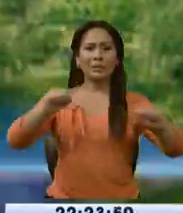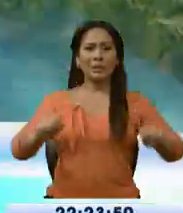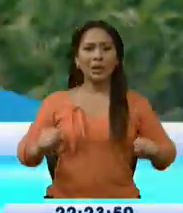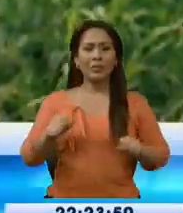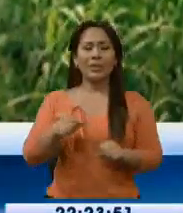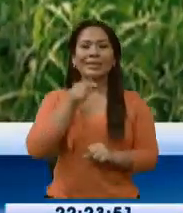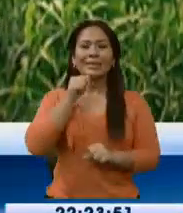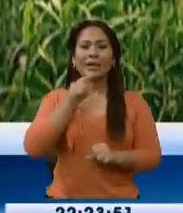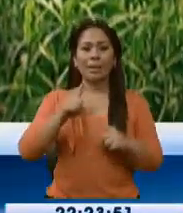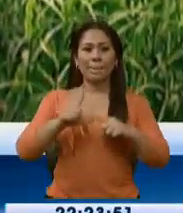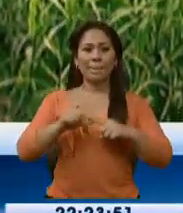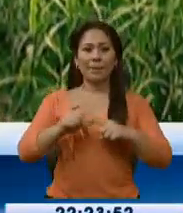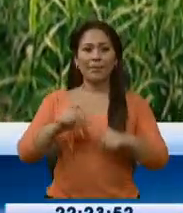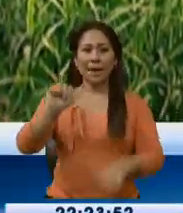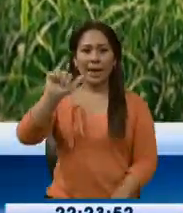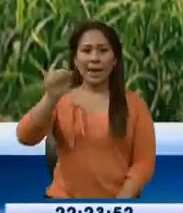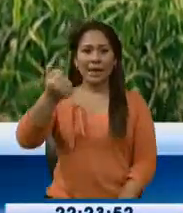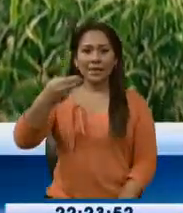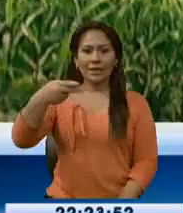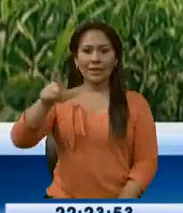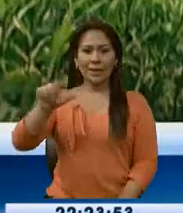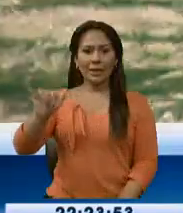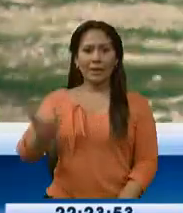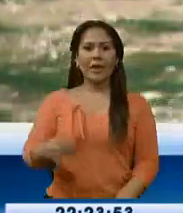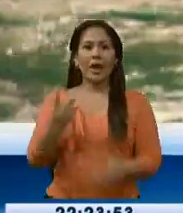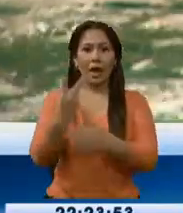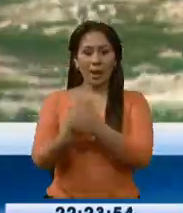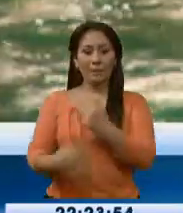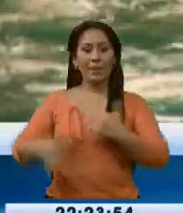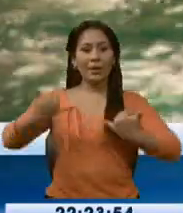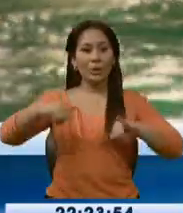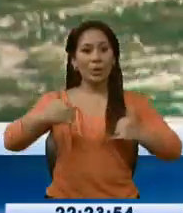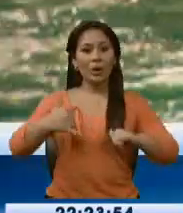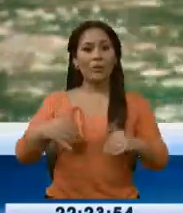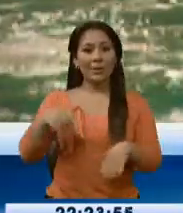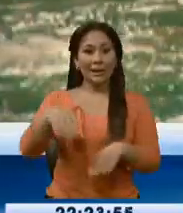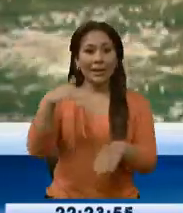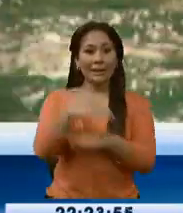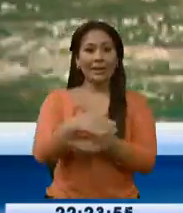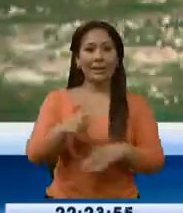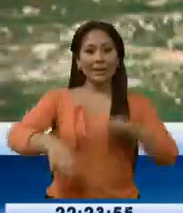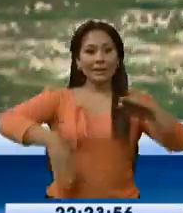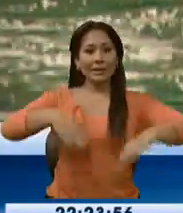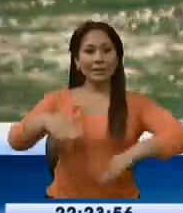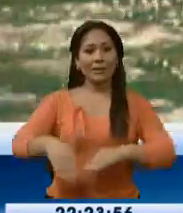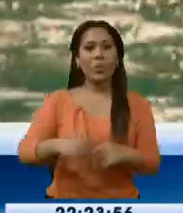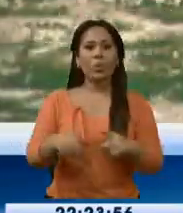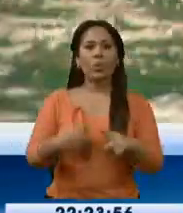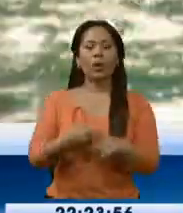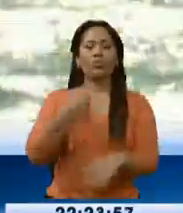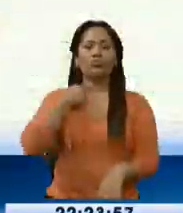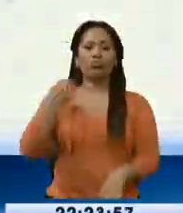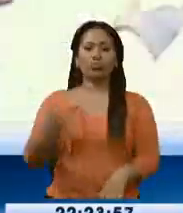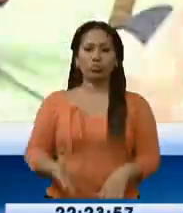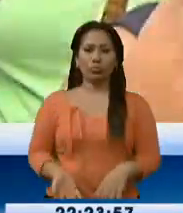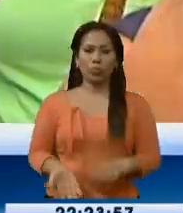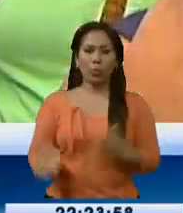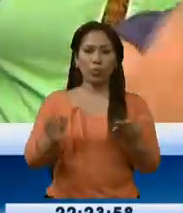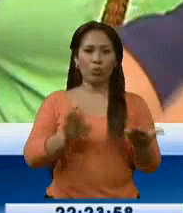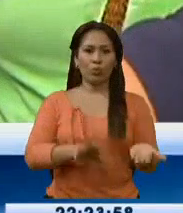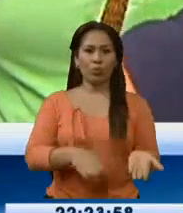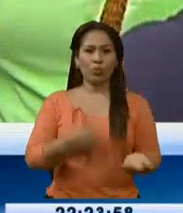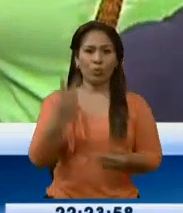prima Ashley, de 3 añitos. Ambas jugaban en la cercanía del río cuando la desgracia ocurrió. Ella vive acá por